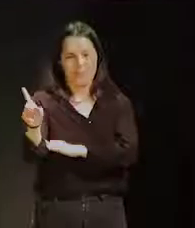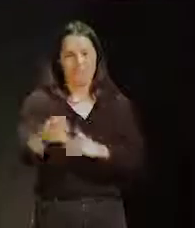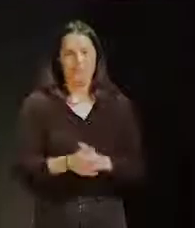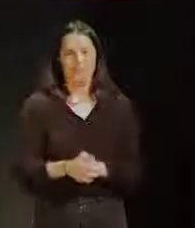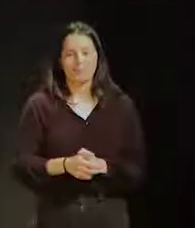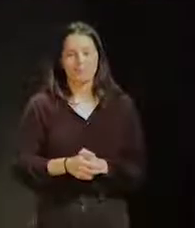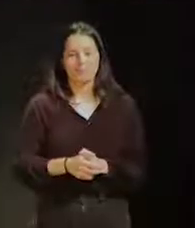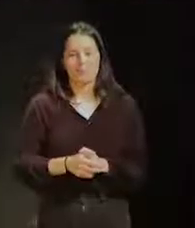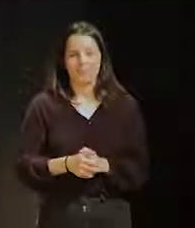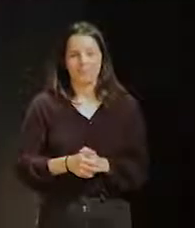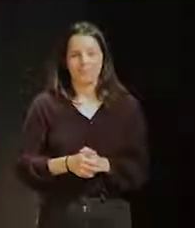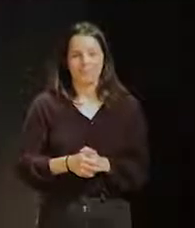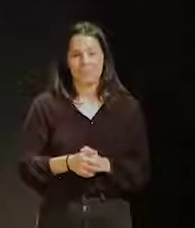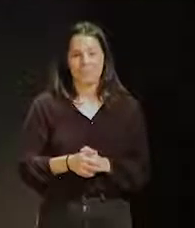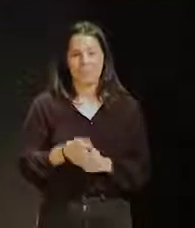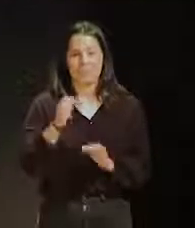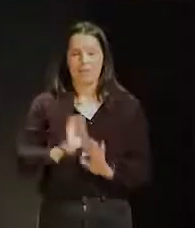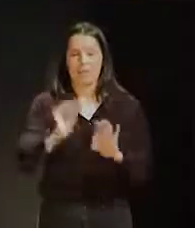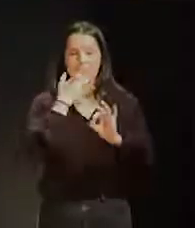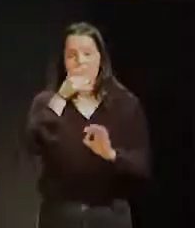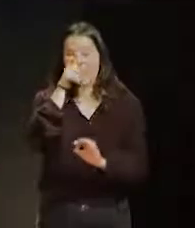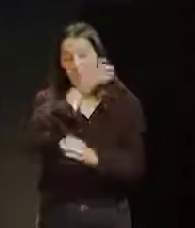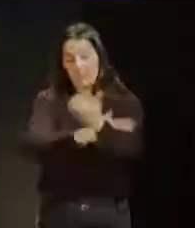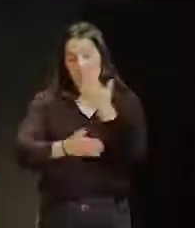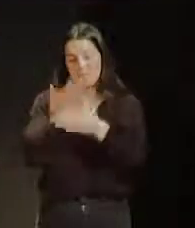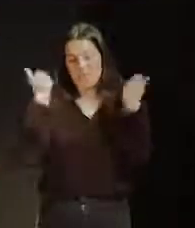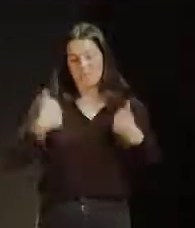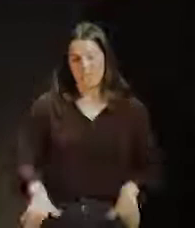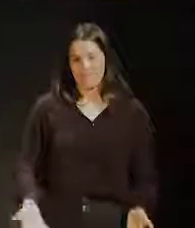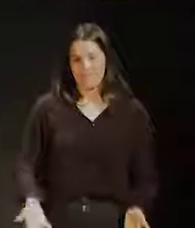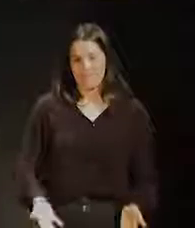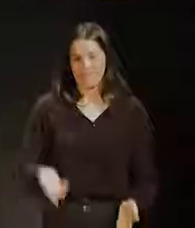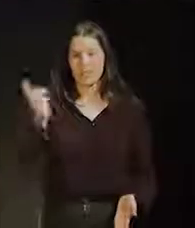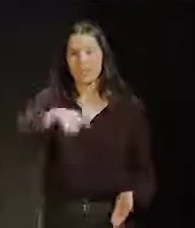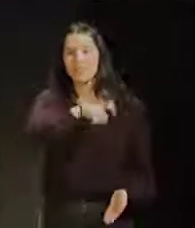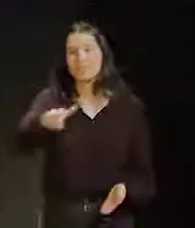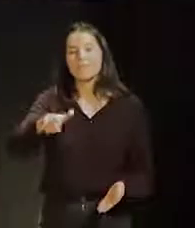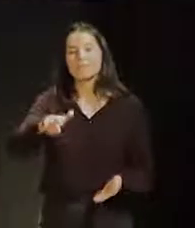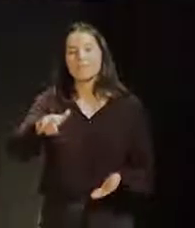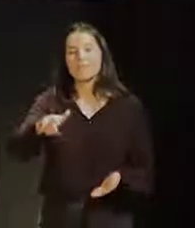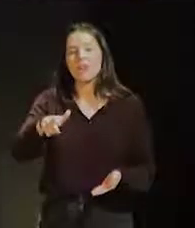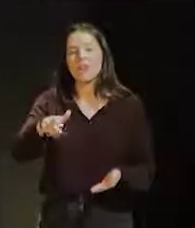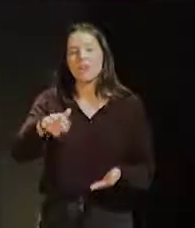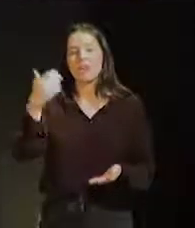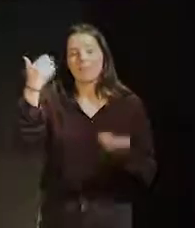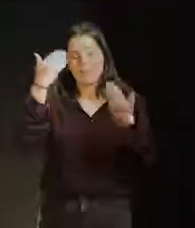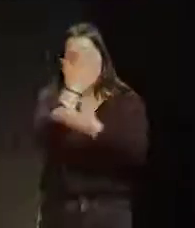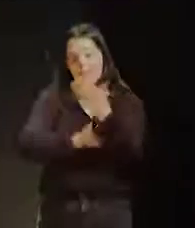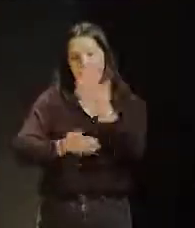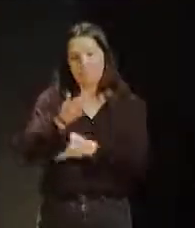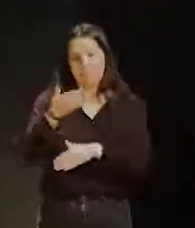accesibles por personas con discapacidad física y también por personas con discapacidad sensorial.